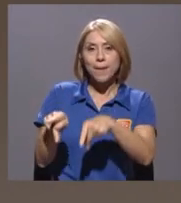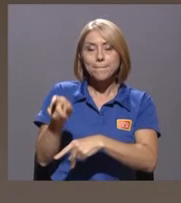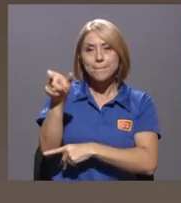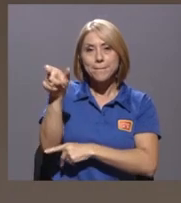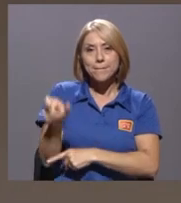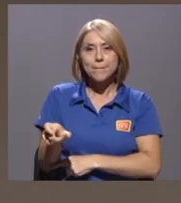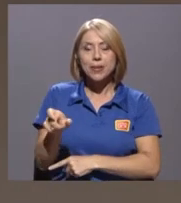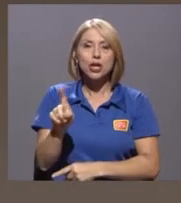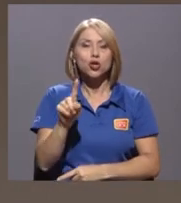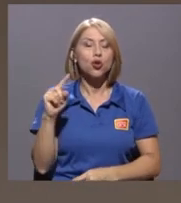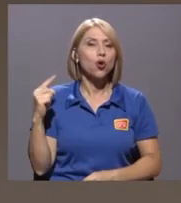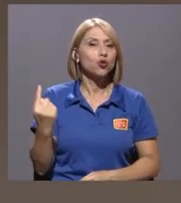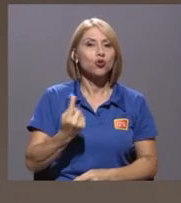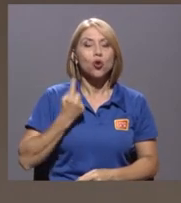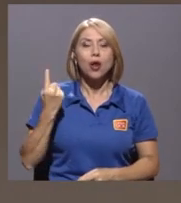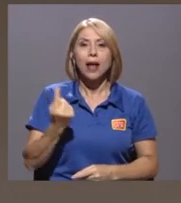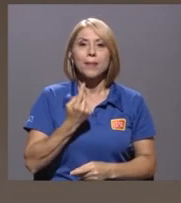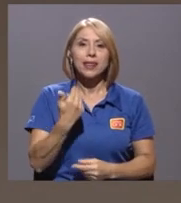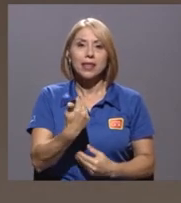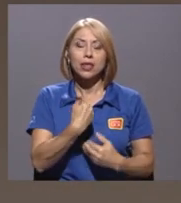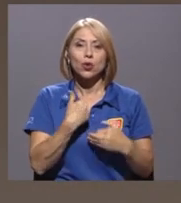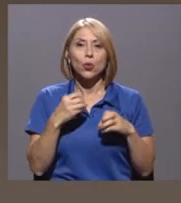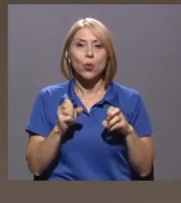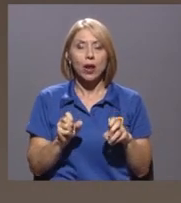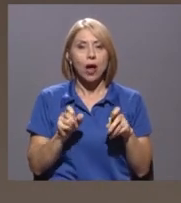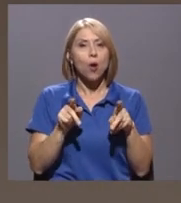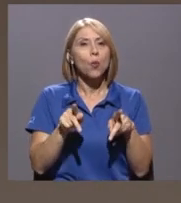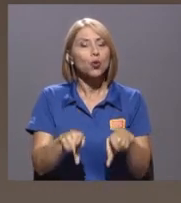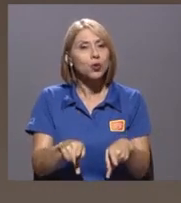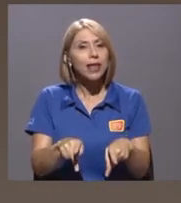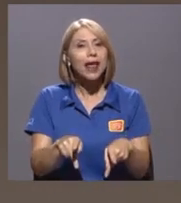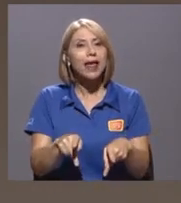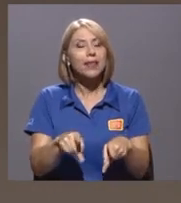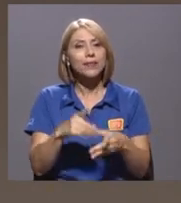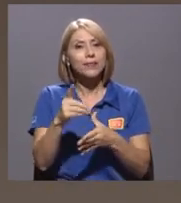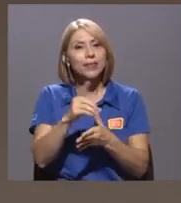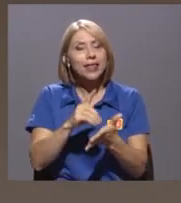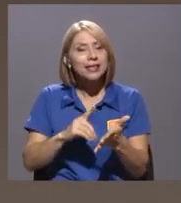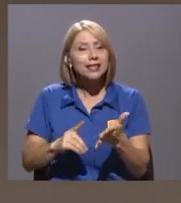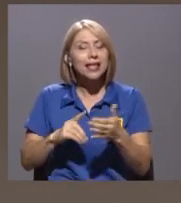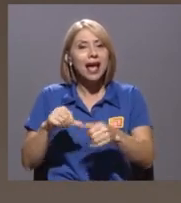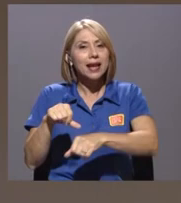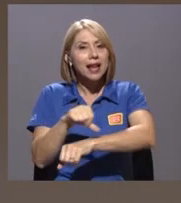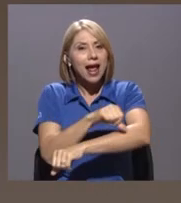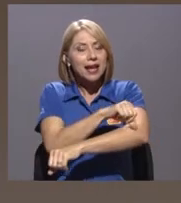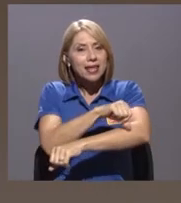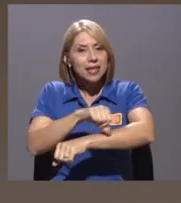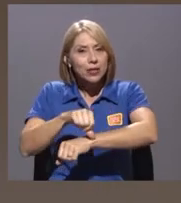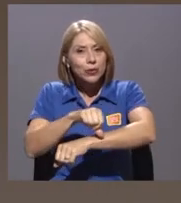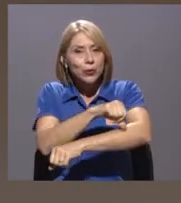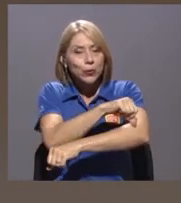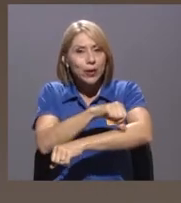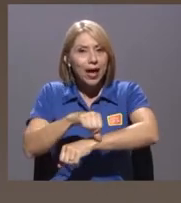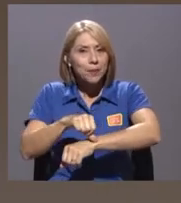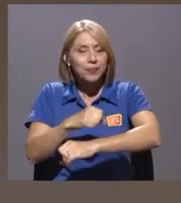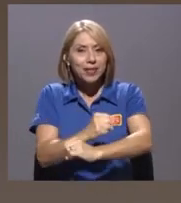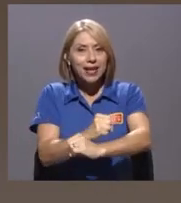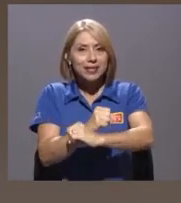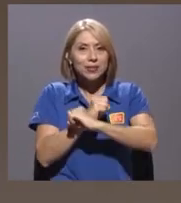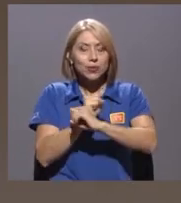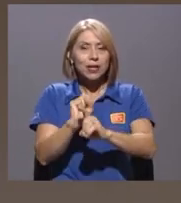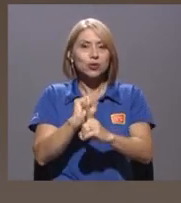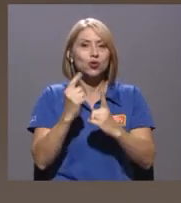no solamente tuvo la oportunidad de diseñar la arquitectura de la seguridad social